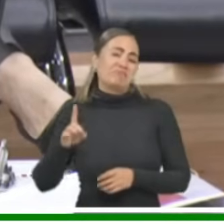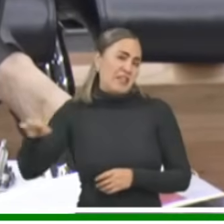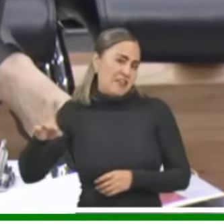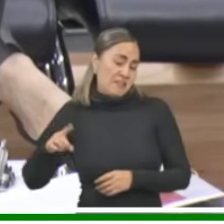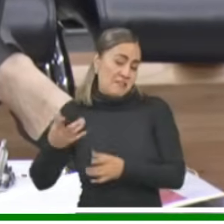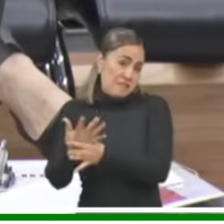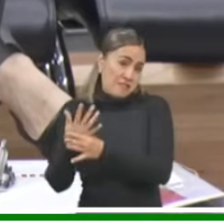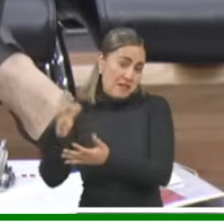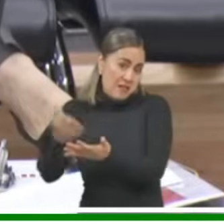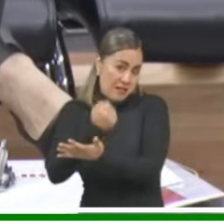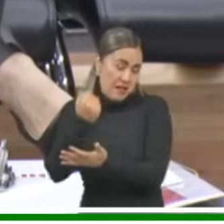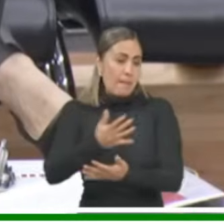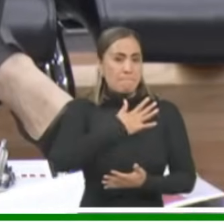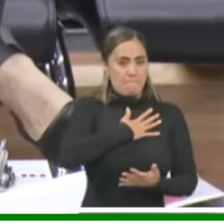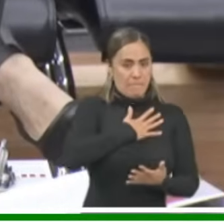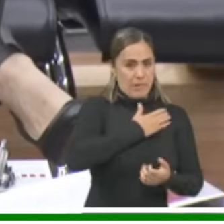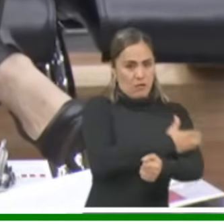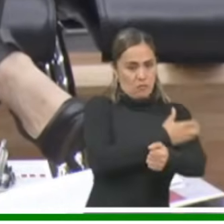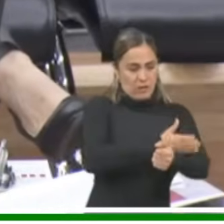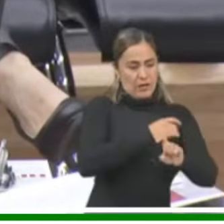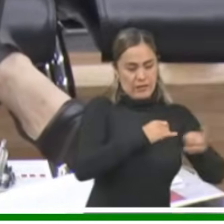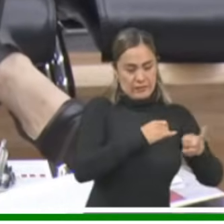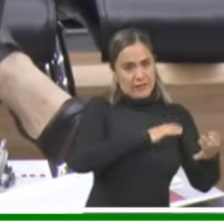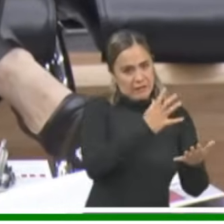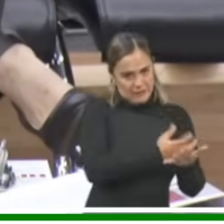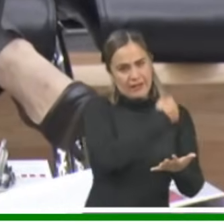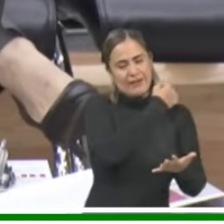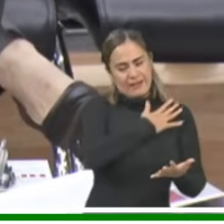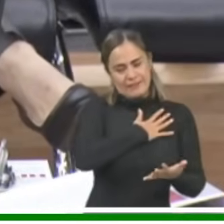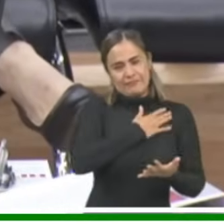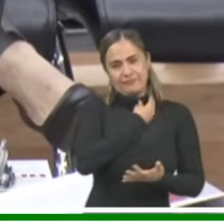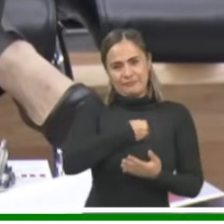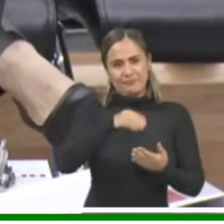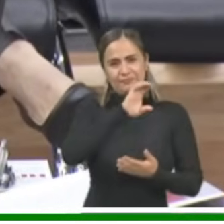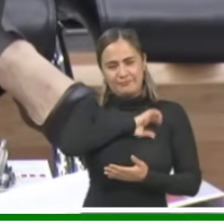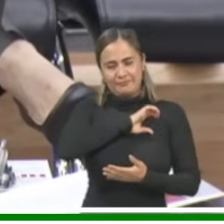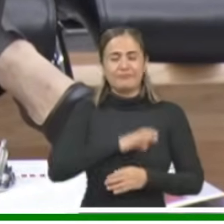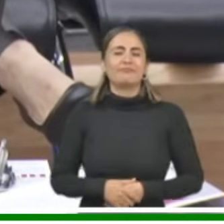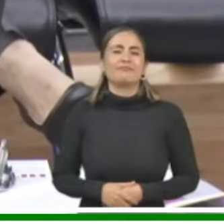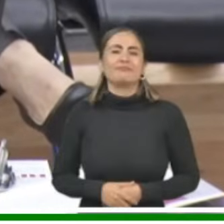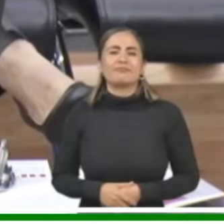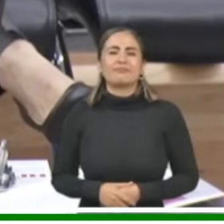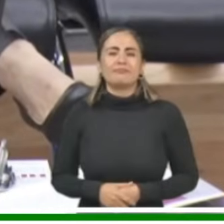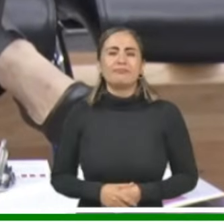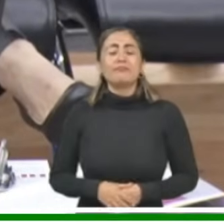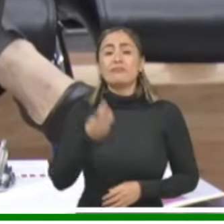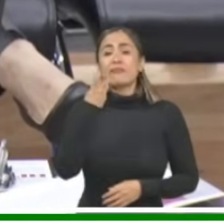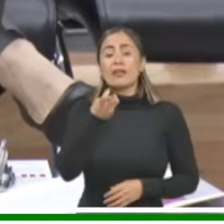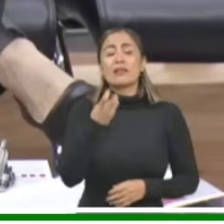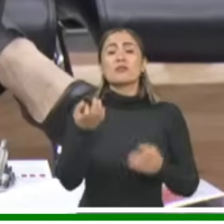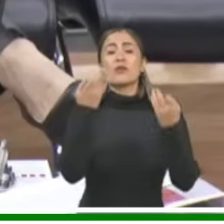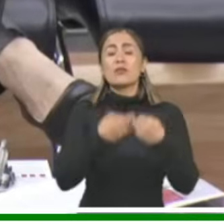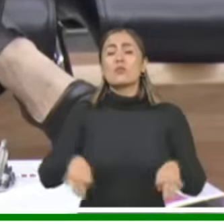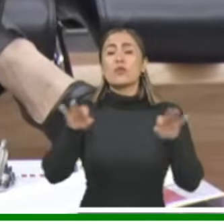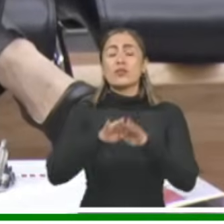Sheinbaum Pardo. Y quiero en ese marco plantear pues esa importancia de que